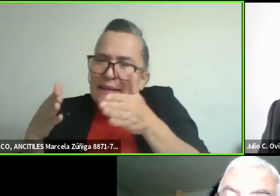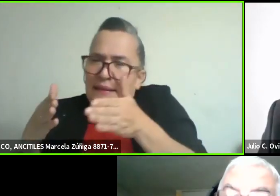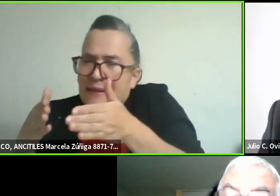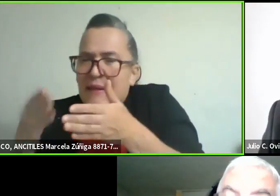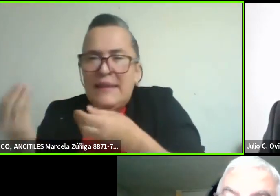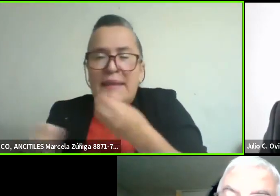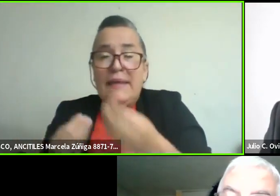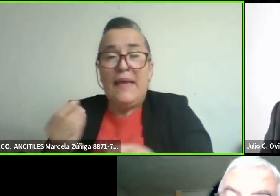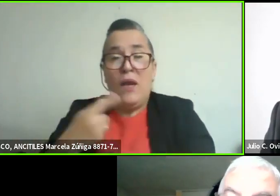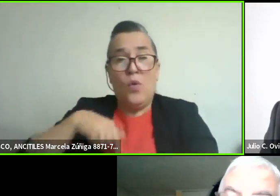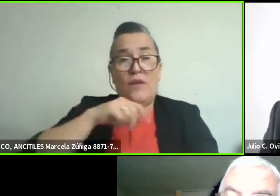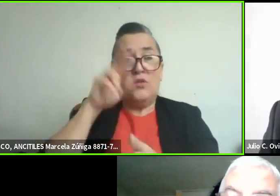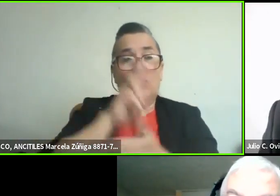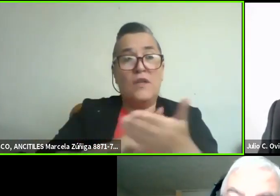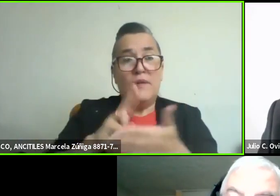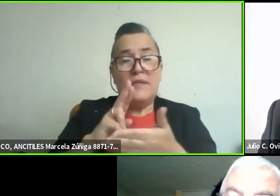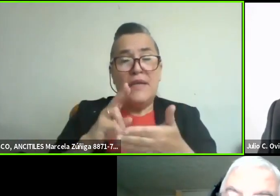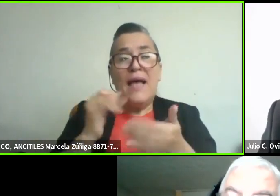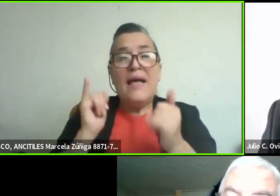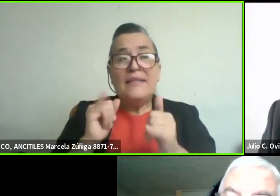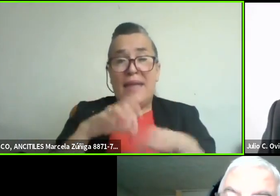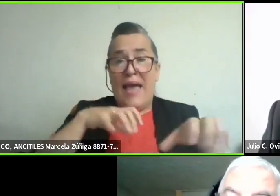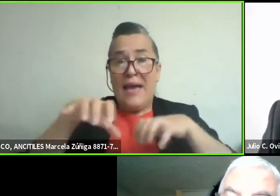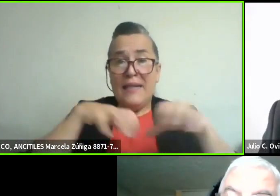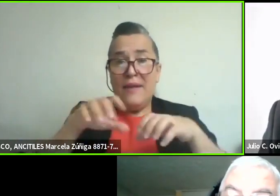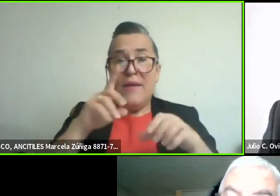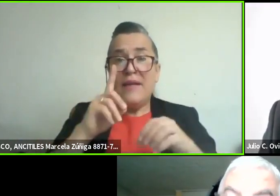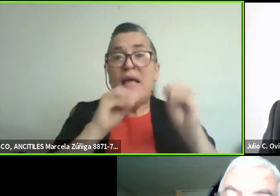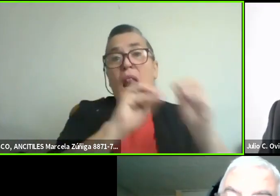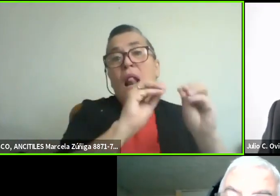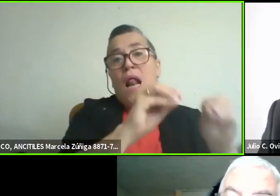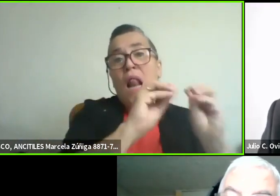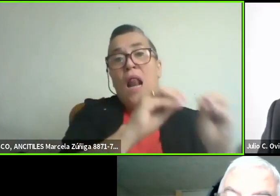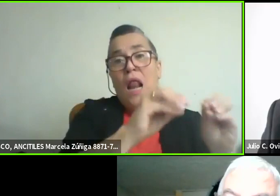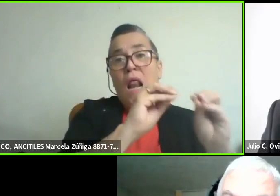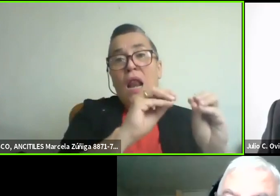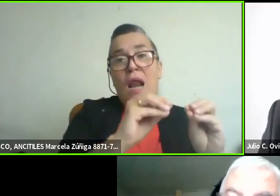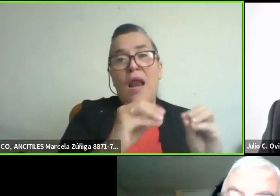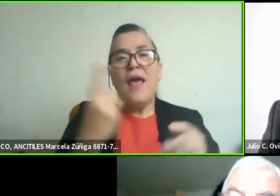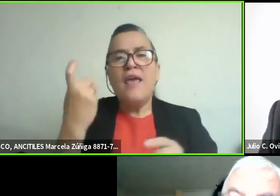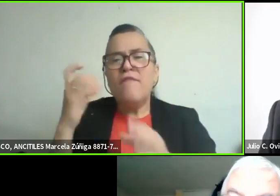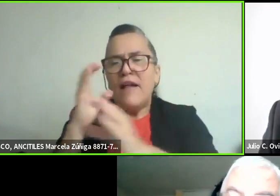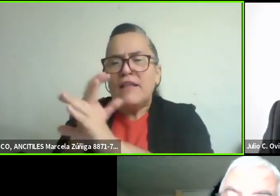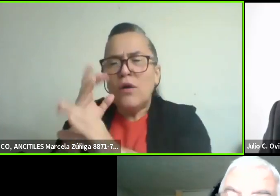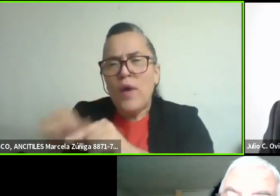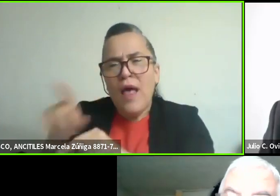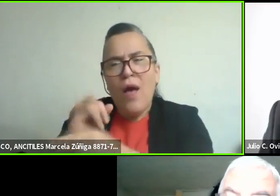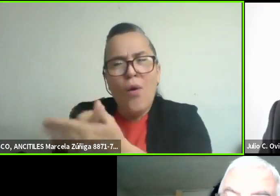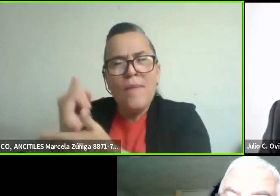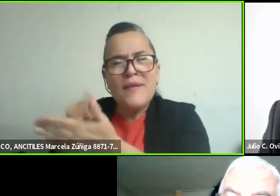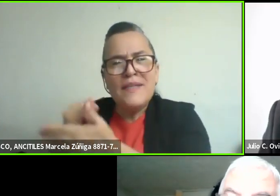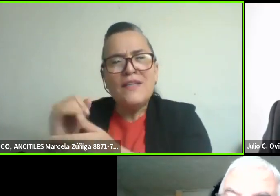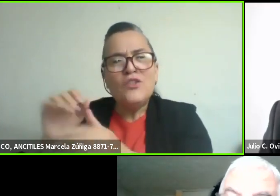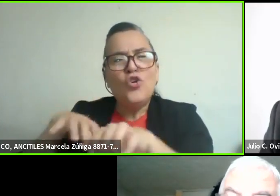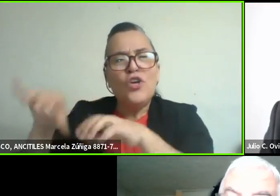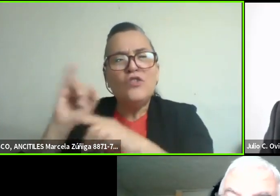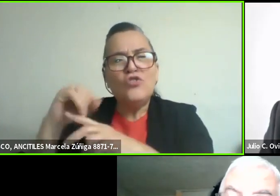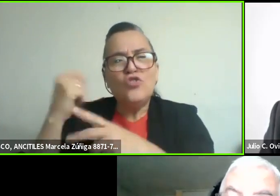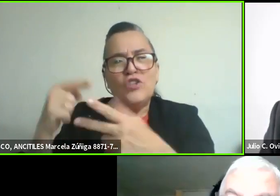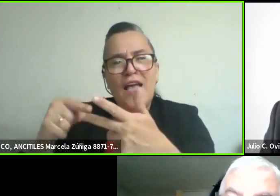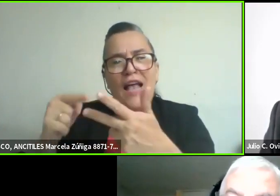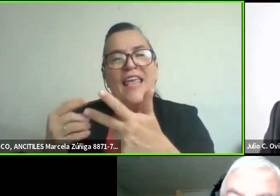nuestras concentren en mucho sus actividades en la docencia y descuiden la investigación y la acción social o la extensión